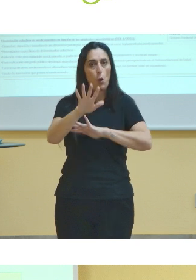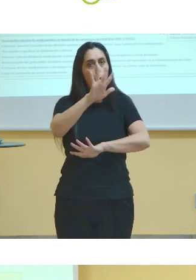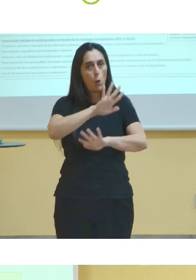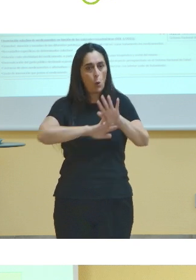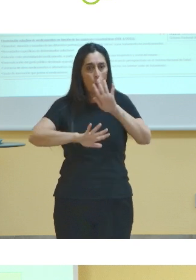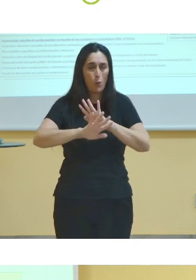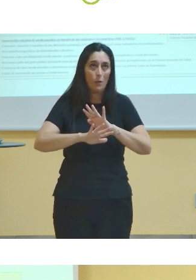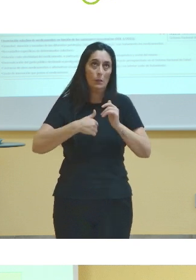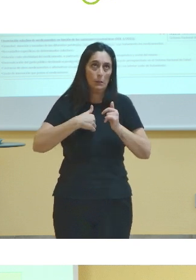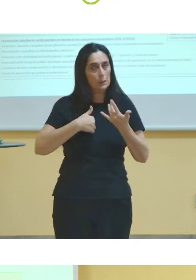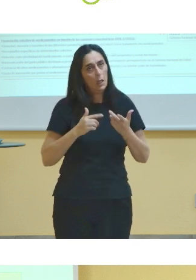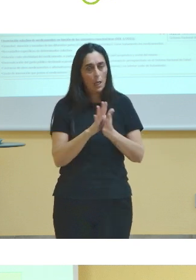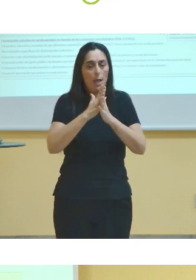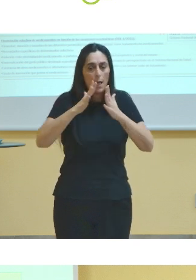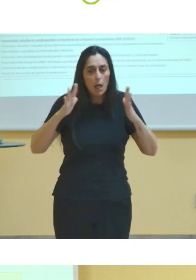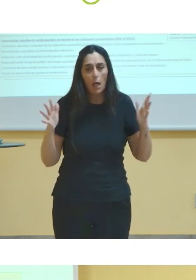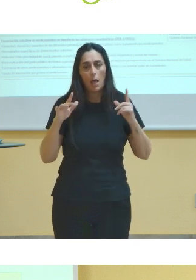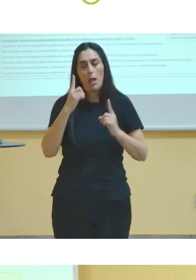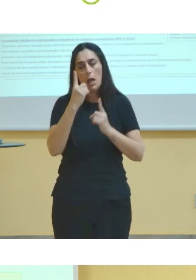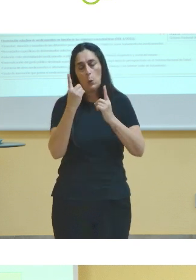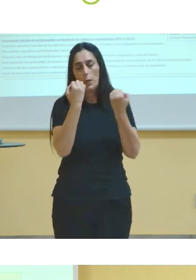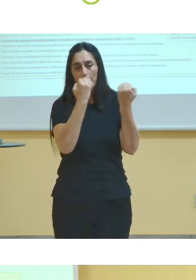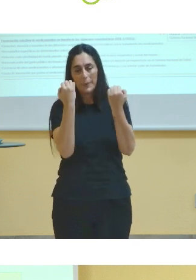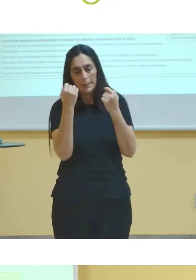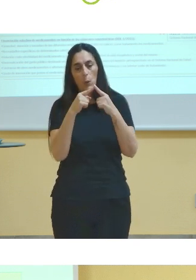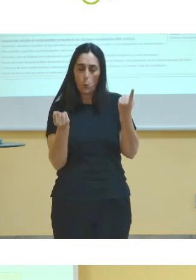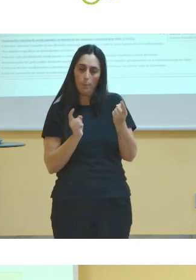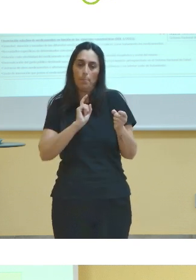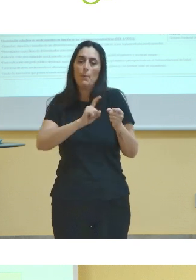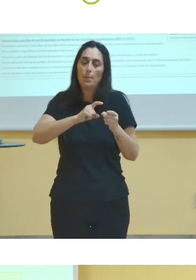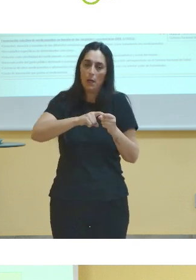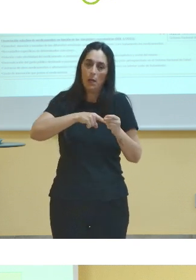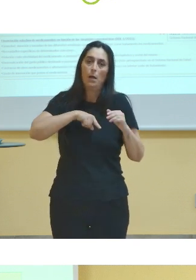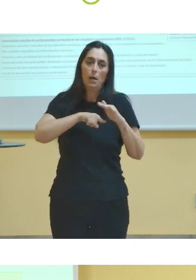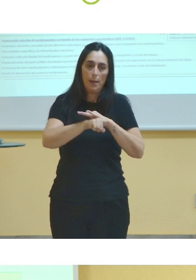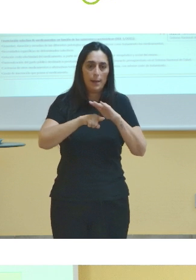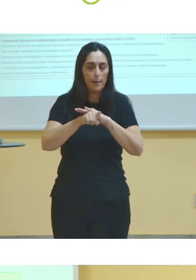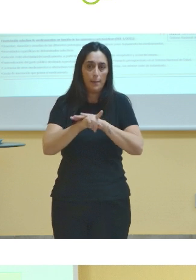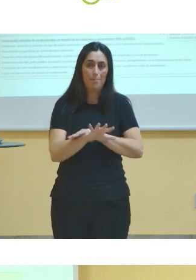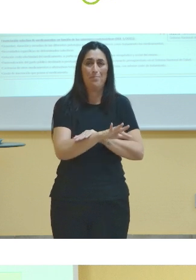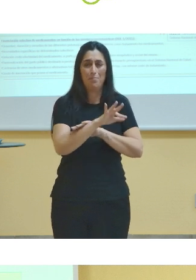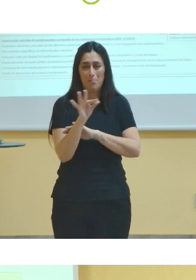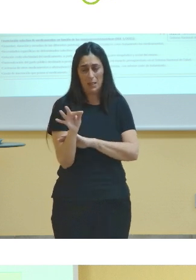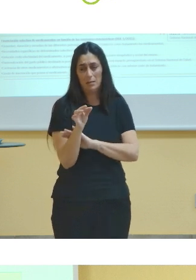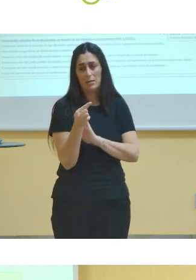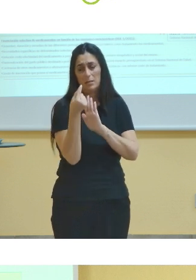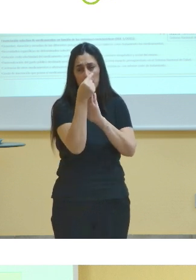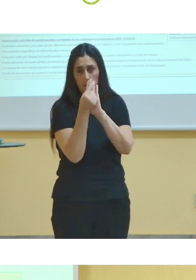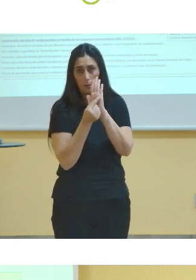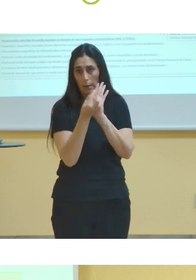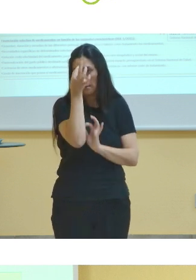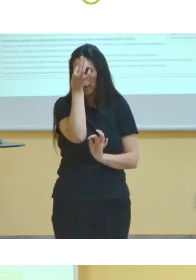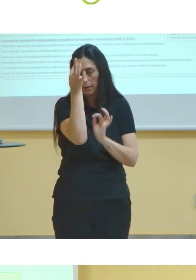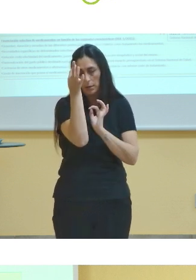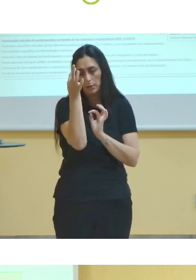lo que quisiéramos, hay una serie de organismos que intervienen. Y bueno, pues además hay una serie de criterios que,